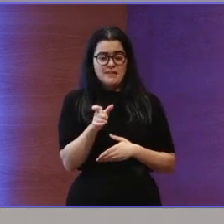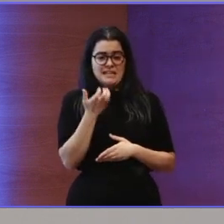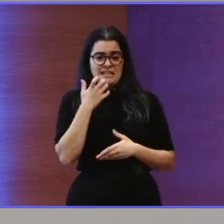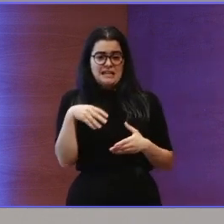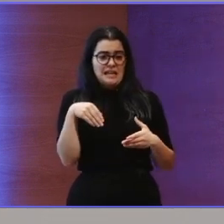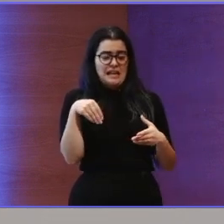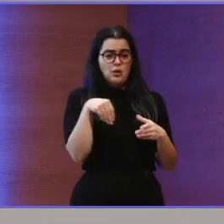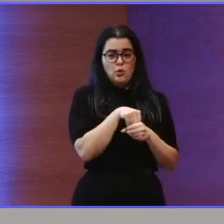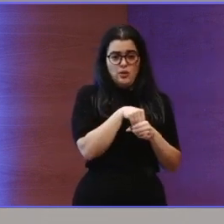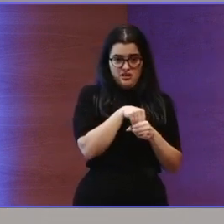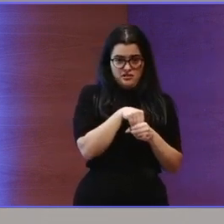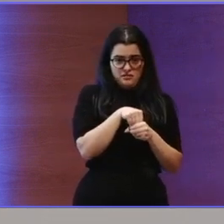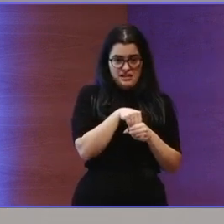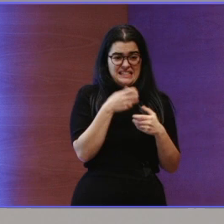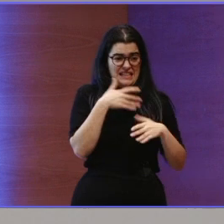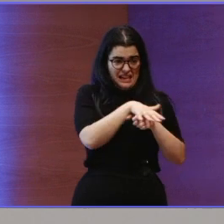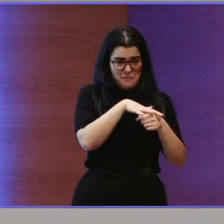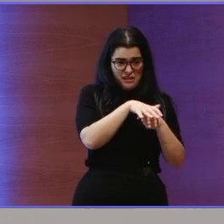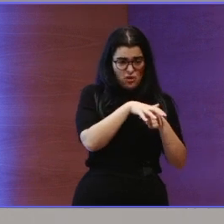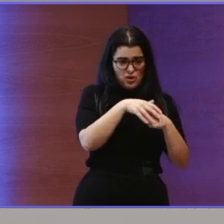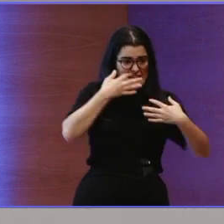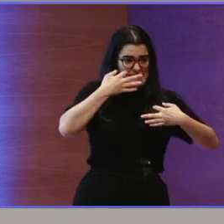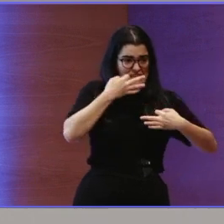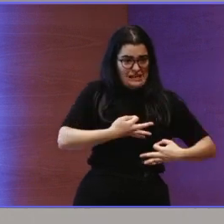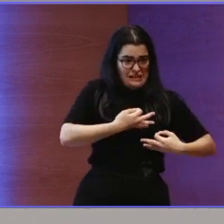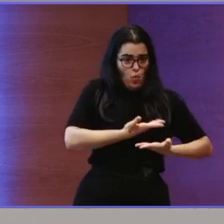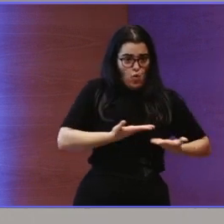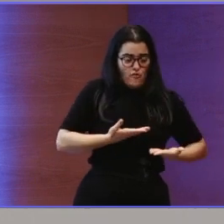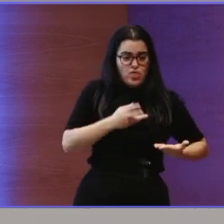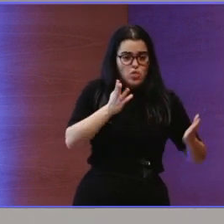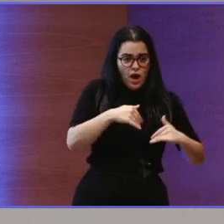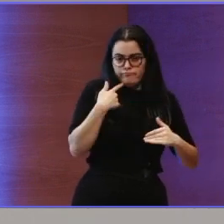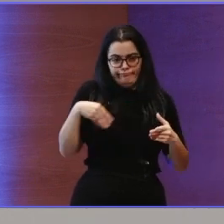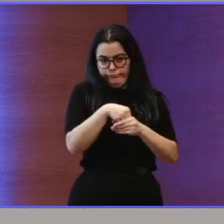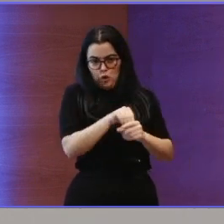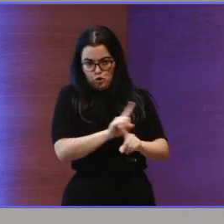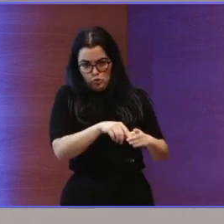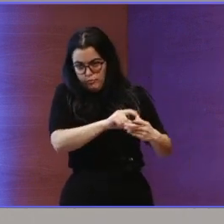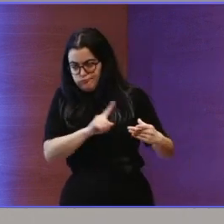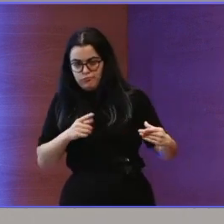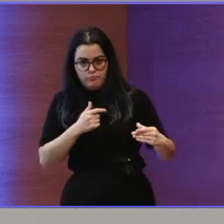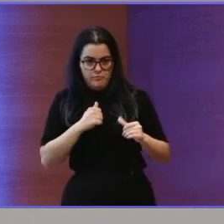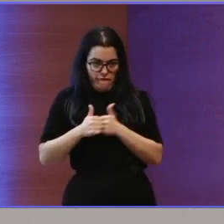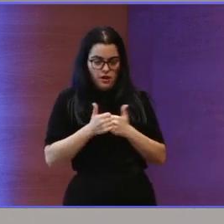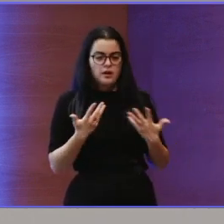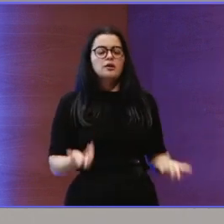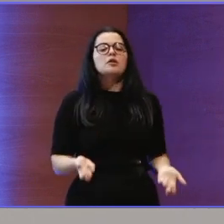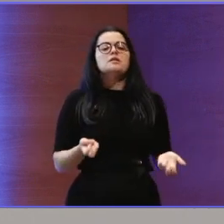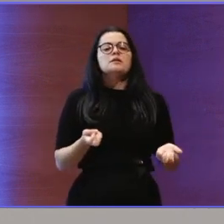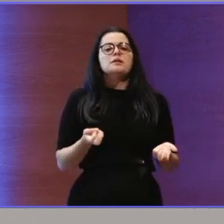incluido Entonces no solamente trabajamos con ofreciendo prestaciones y servicios a las personas